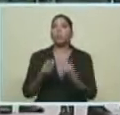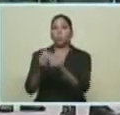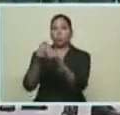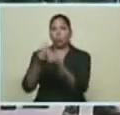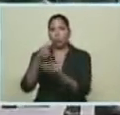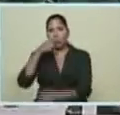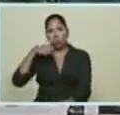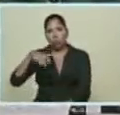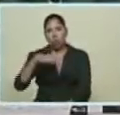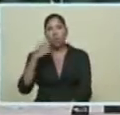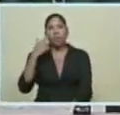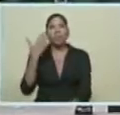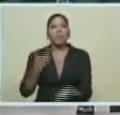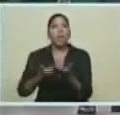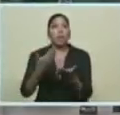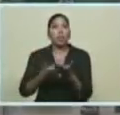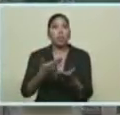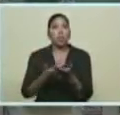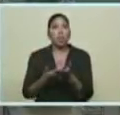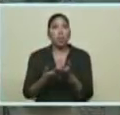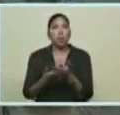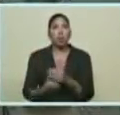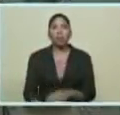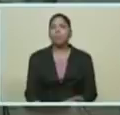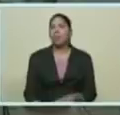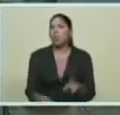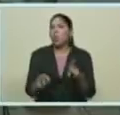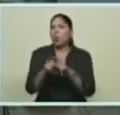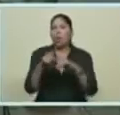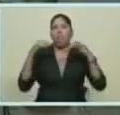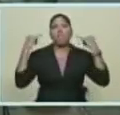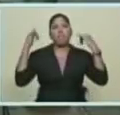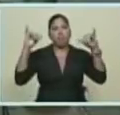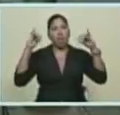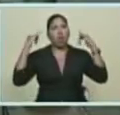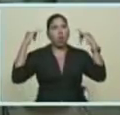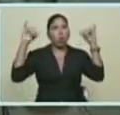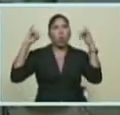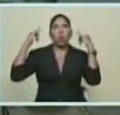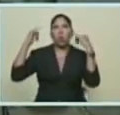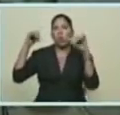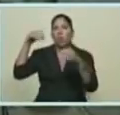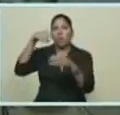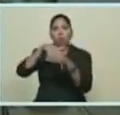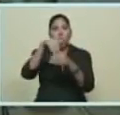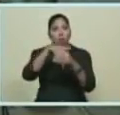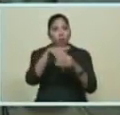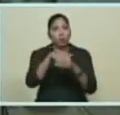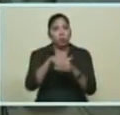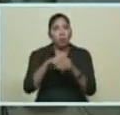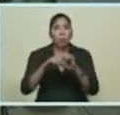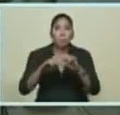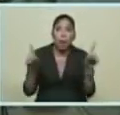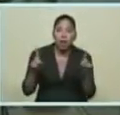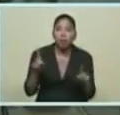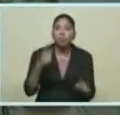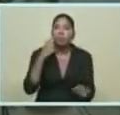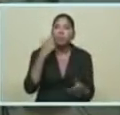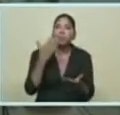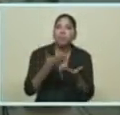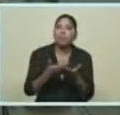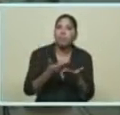testigos de la fiesta electoral que hizo nuestro pueblo. Pero además fueron